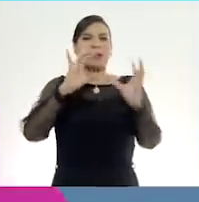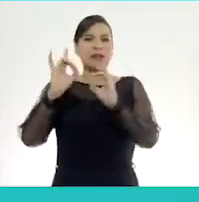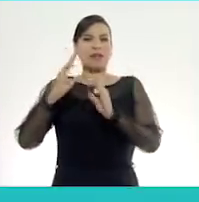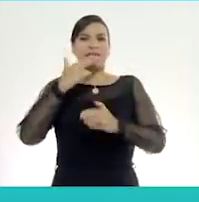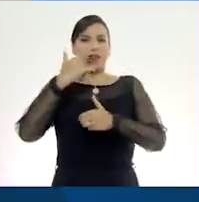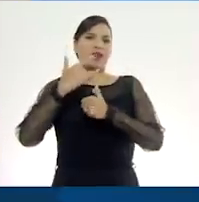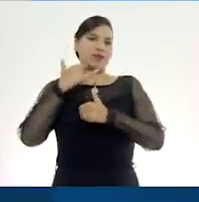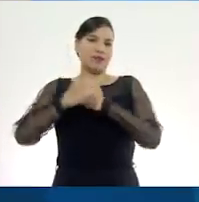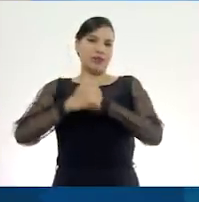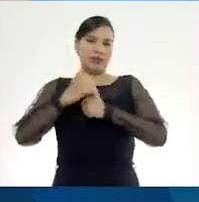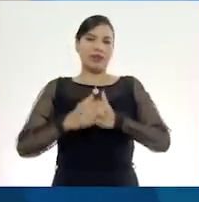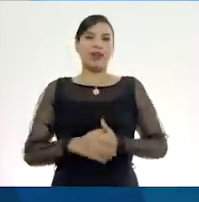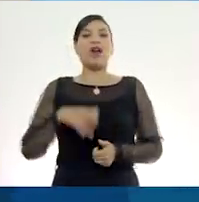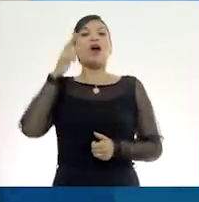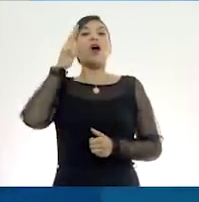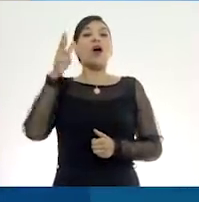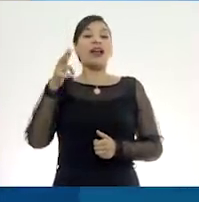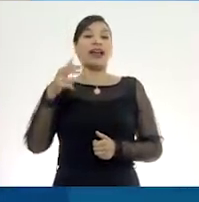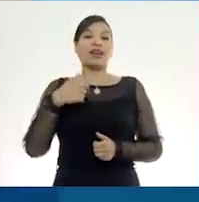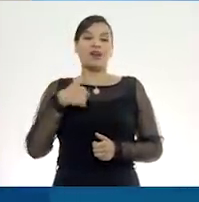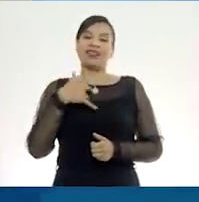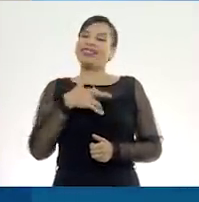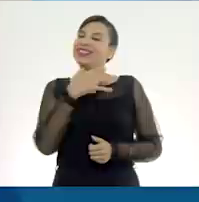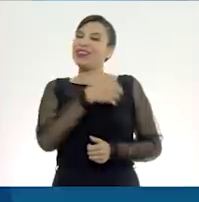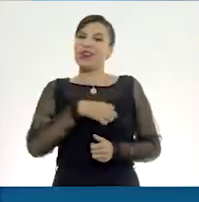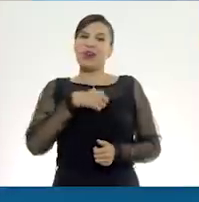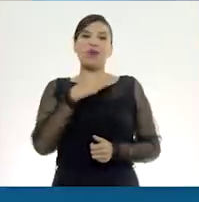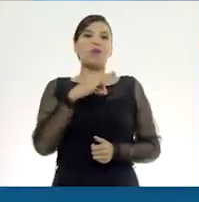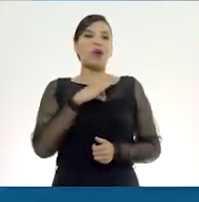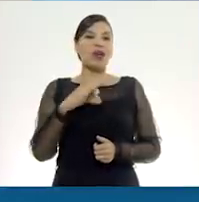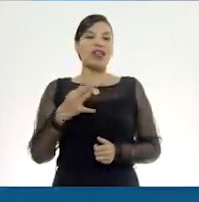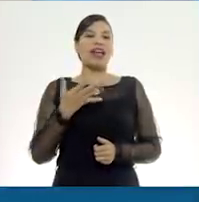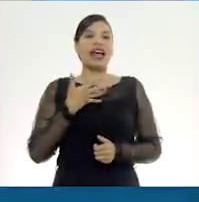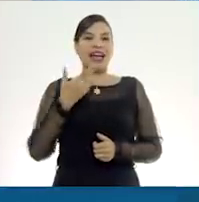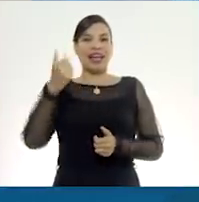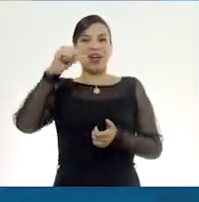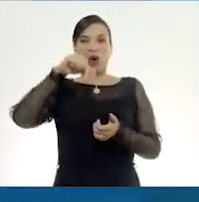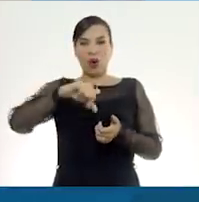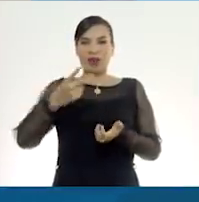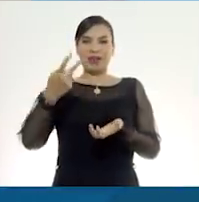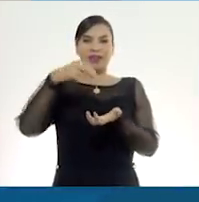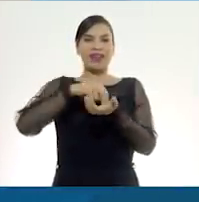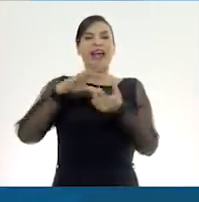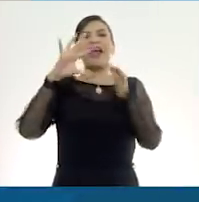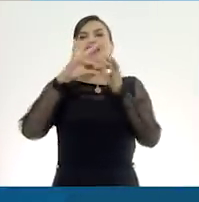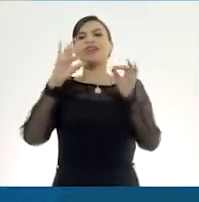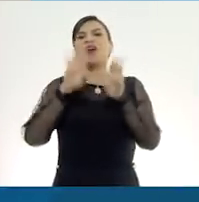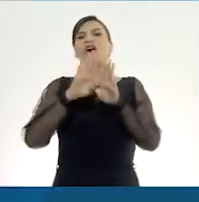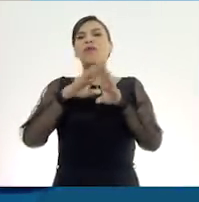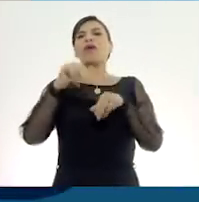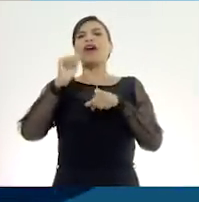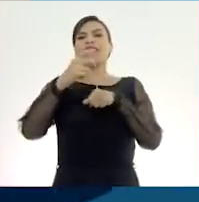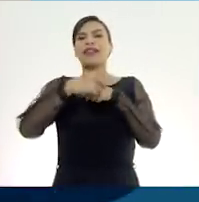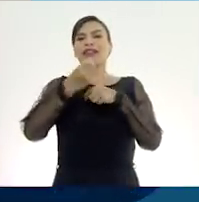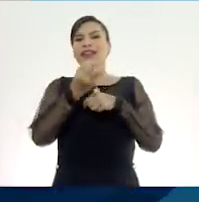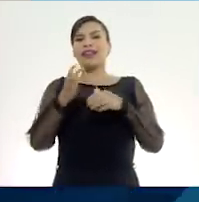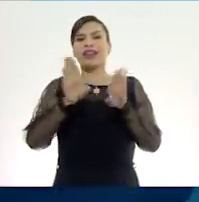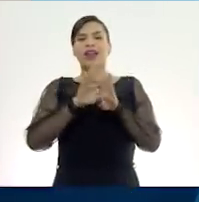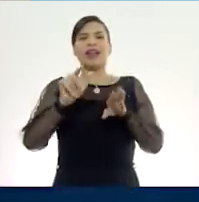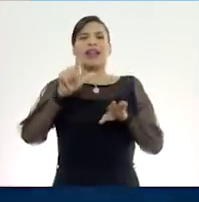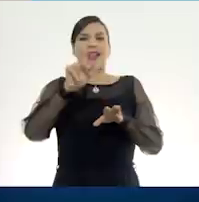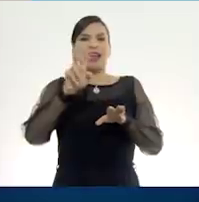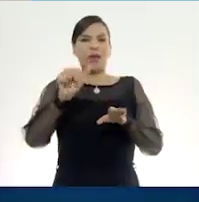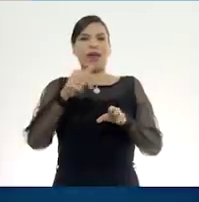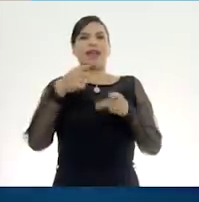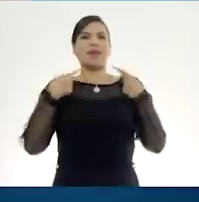acontecimientos. Hola, ¿qué tal? Estoy muy contenta de poder estar aquí hoy para explicar cómo afectó la vida de las personas en el